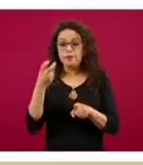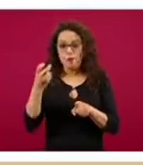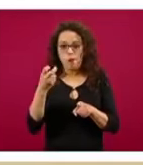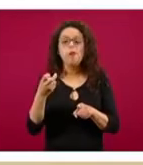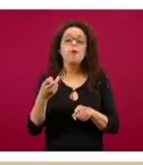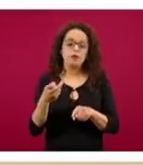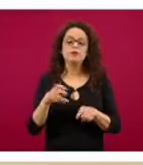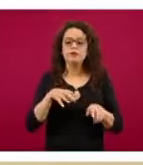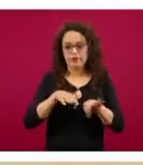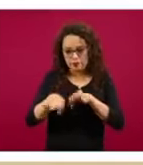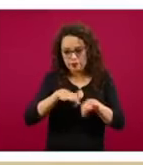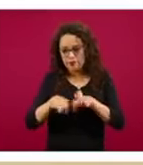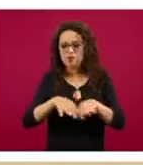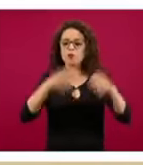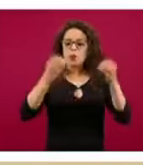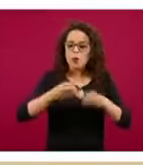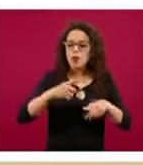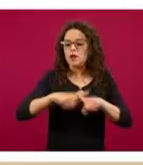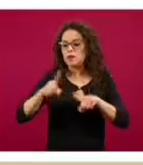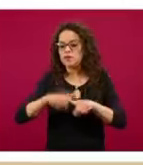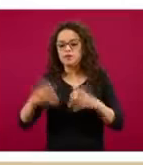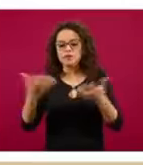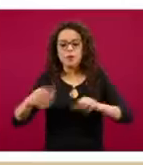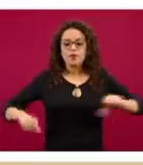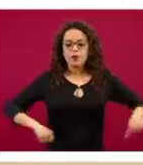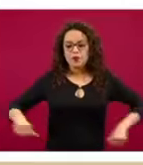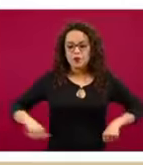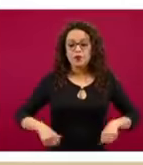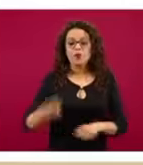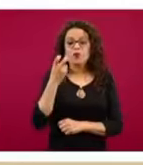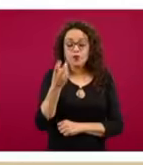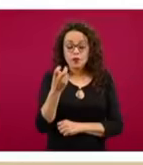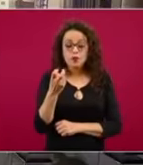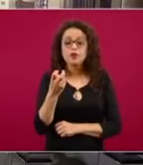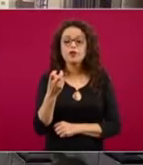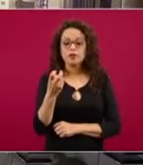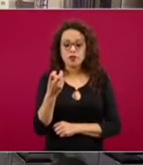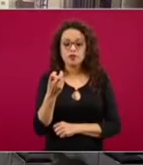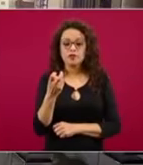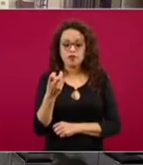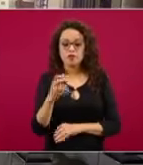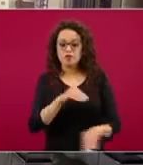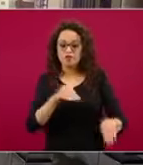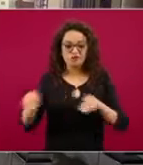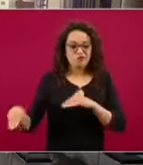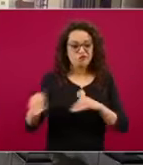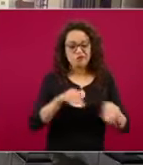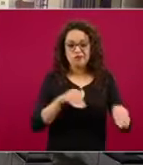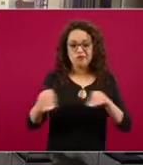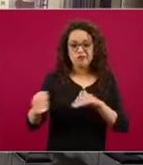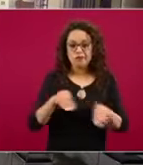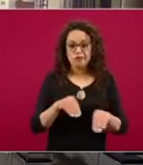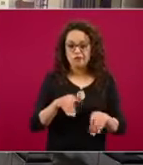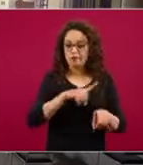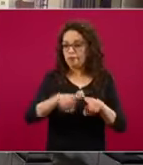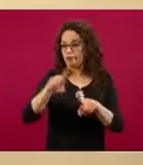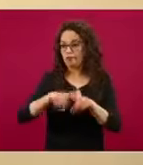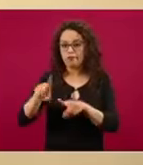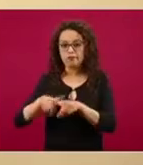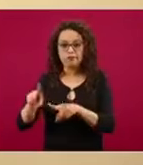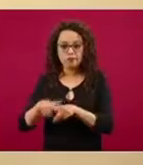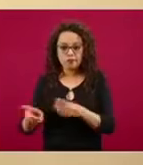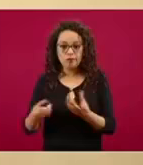laboral importante, que se están movilizando para poder llevar a cabo estas actividades de diferentes índoles, y entonces